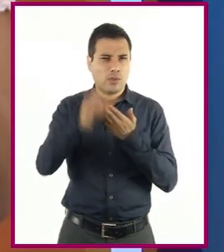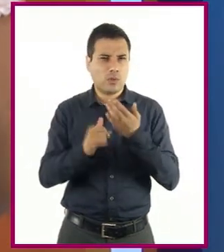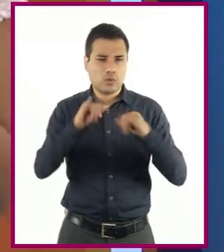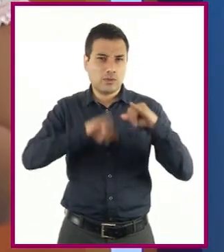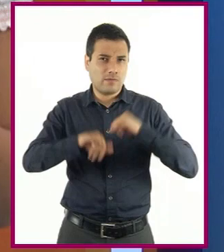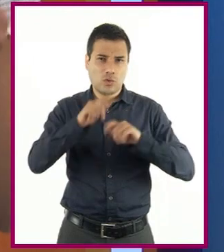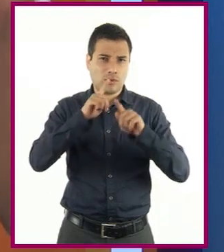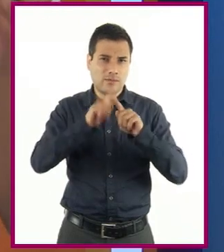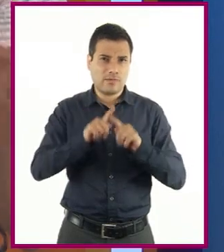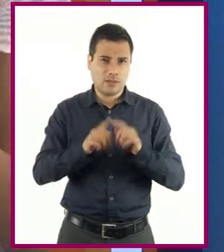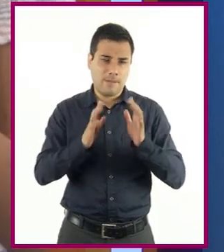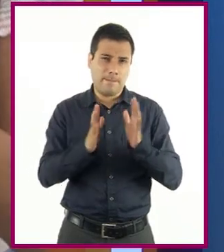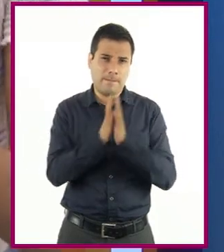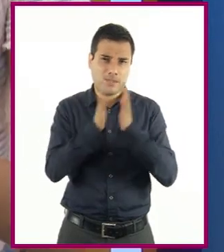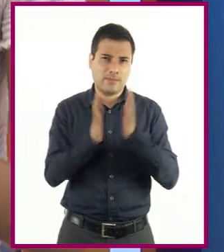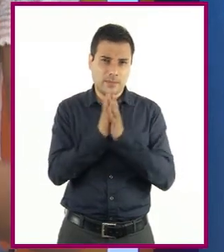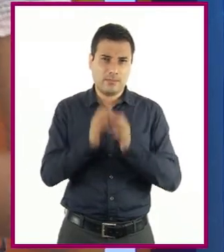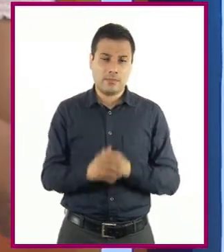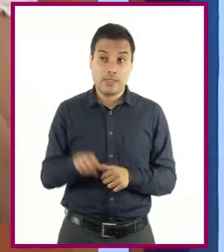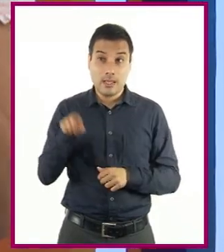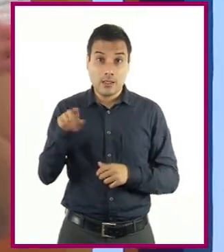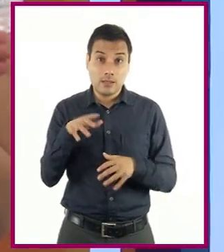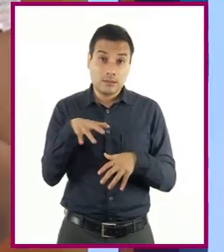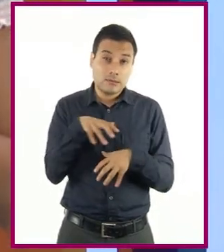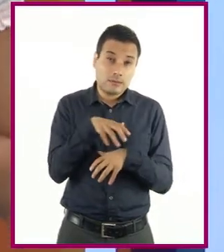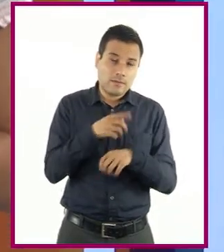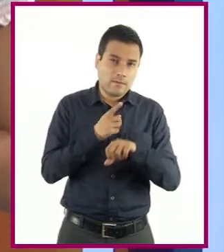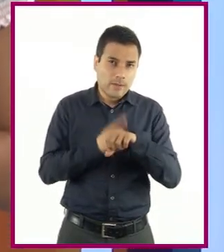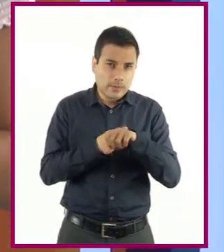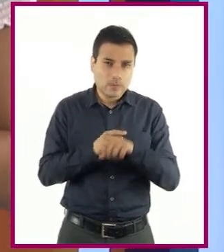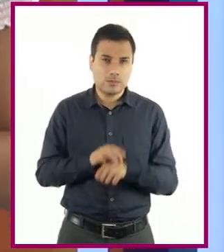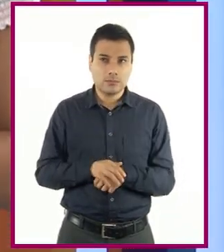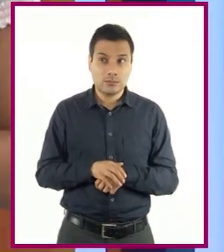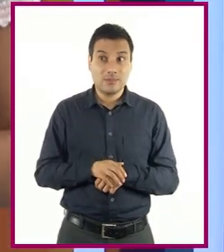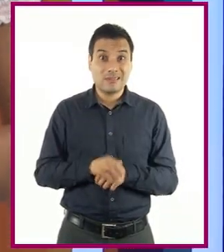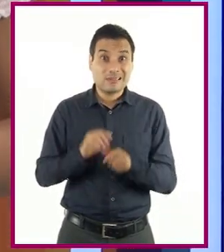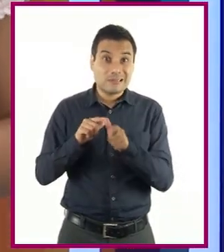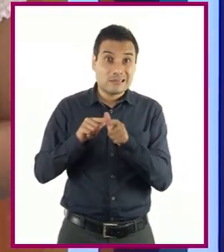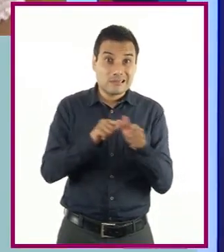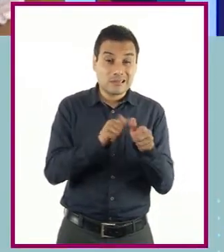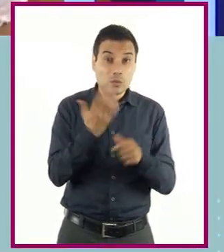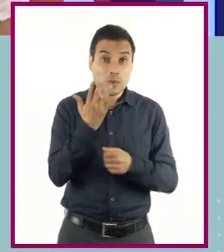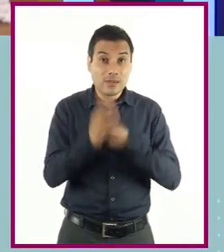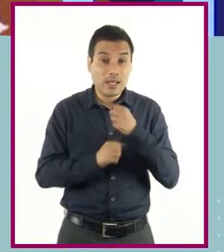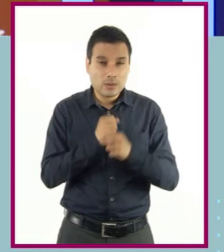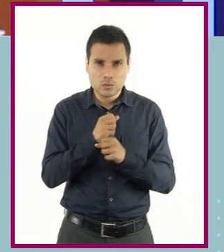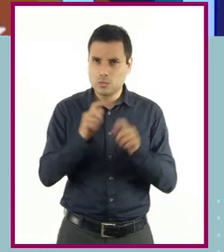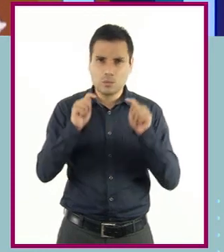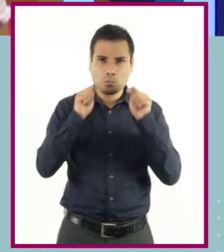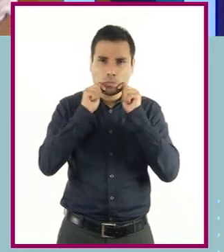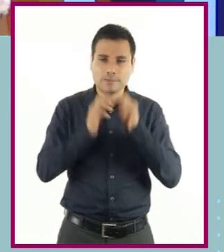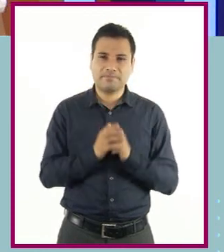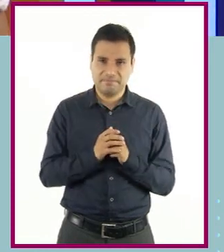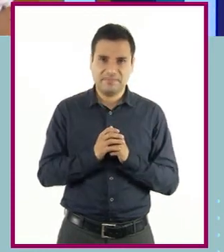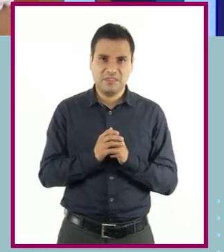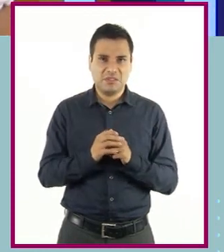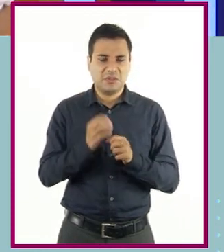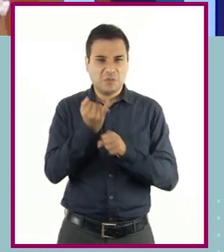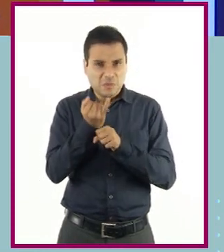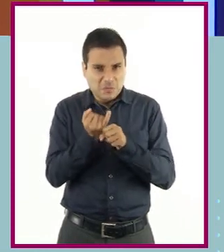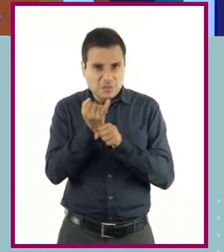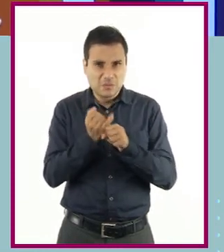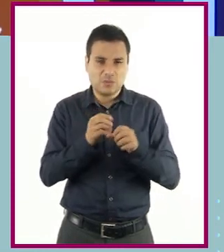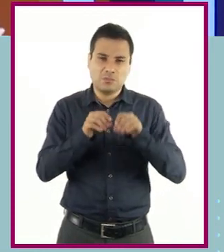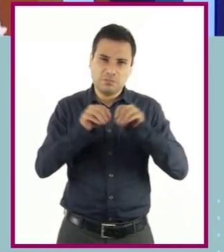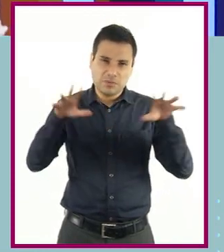científicos, a pesar de padecer su enfermedad por más de 50 años, Stephen Hawking falleció el 14 de